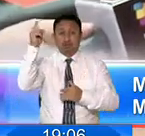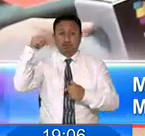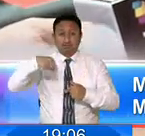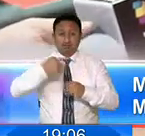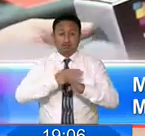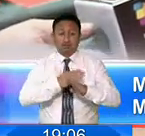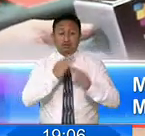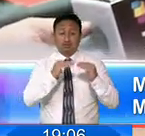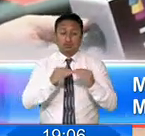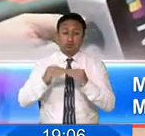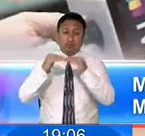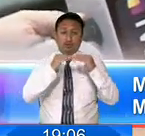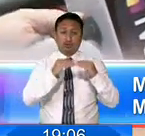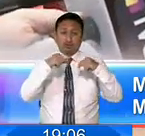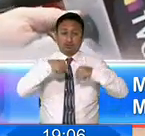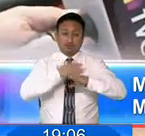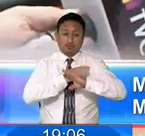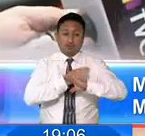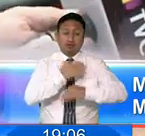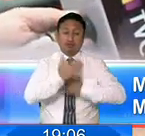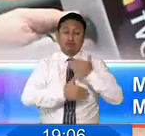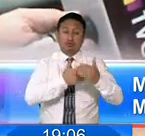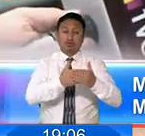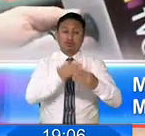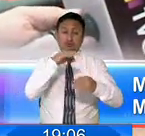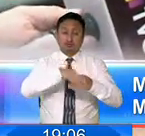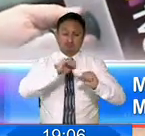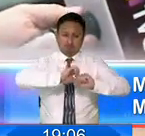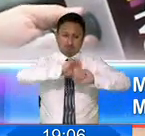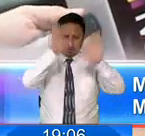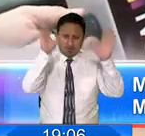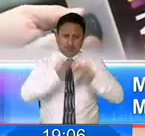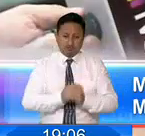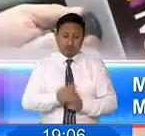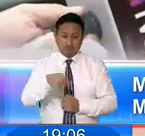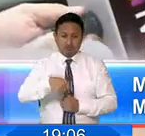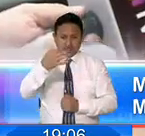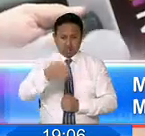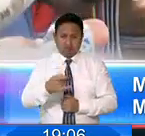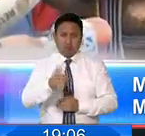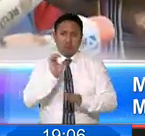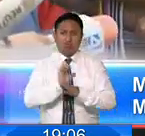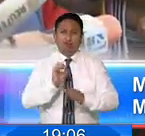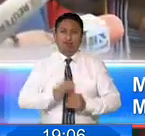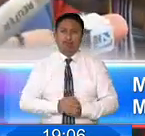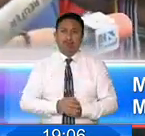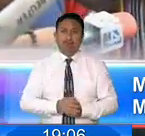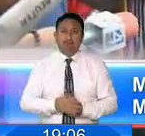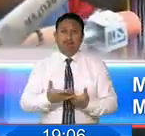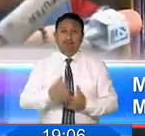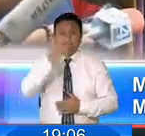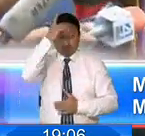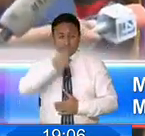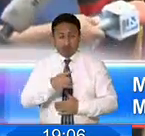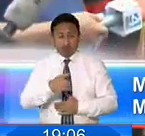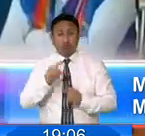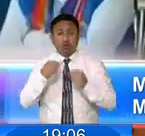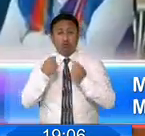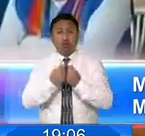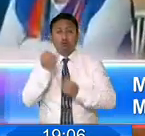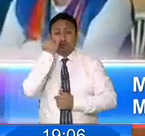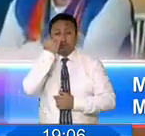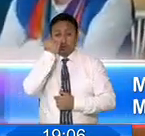democracia, a defender un proceso transparente que se tiene que implementar en el país. Esa decisión la tienen varios sectores indígenas, entre esas